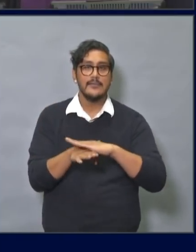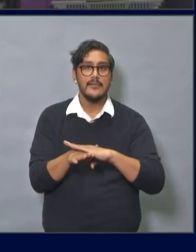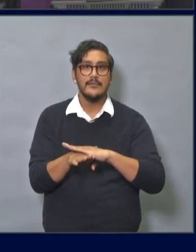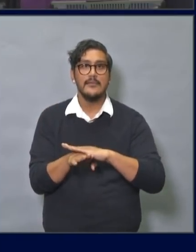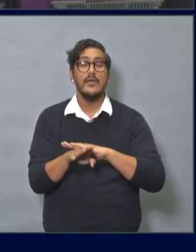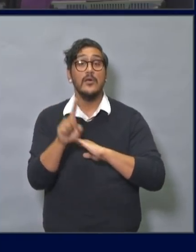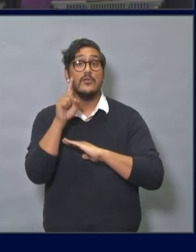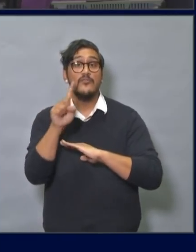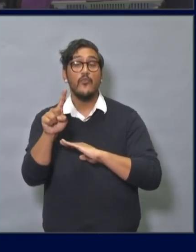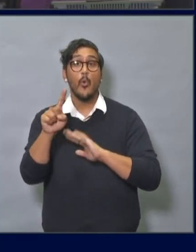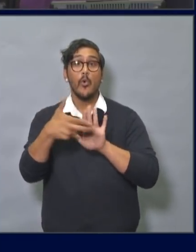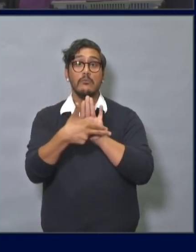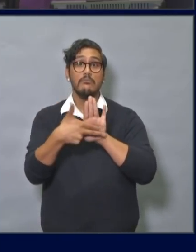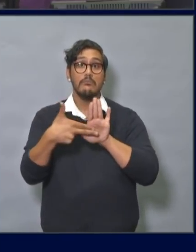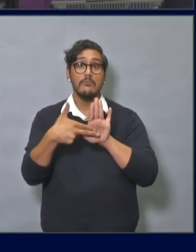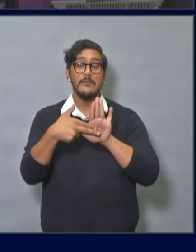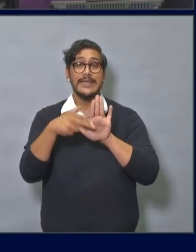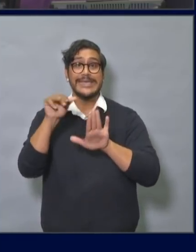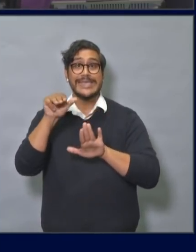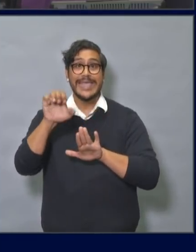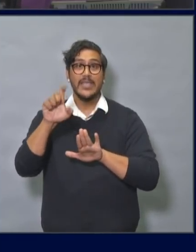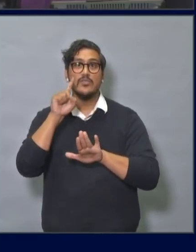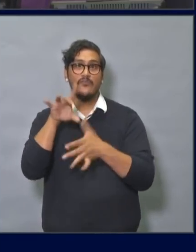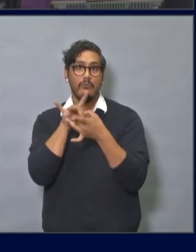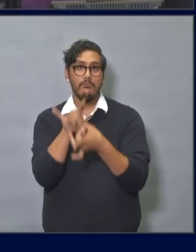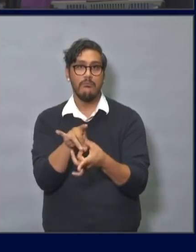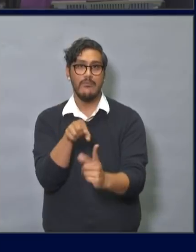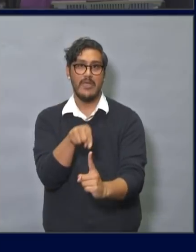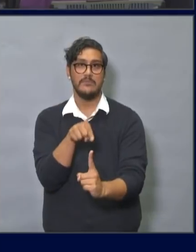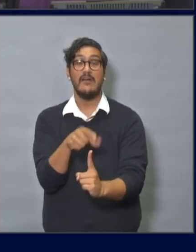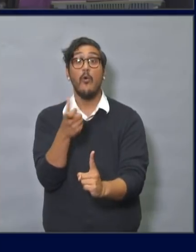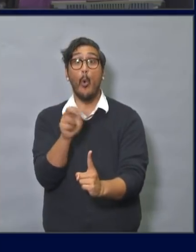contactos asignados a ellos o a sus equipos.